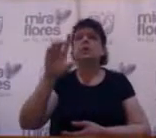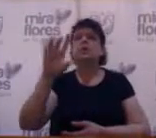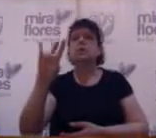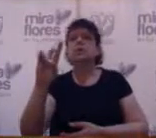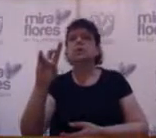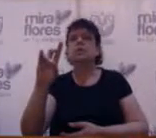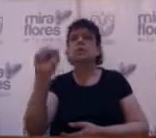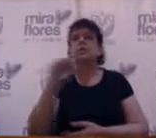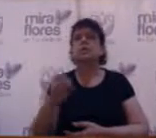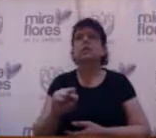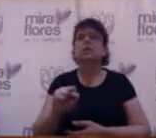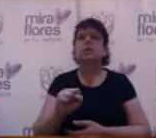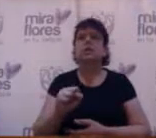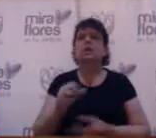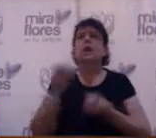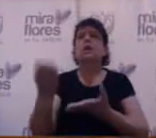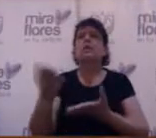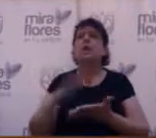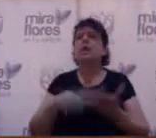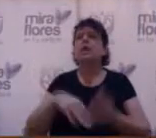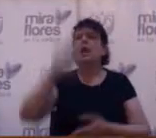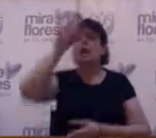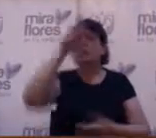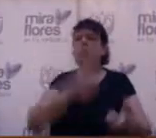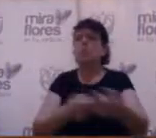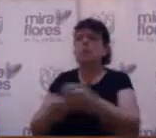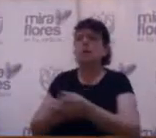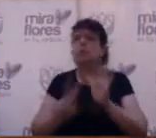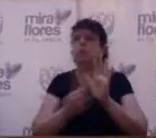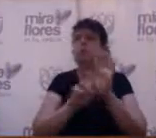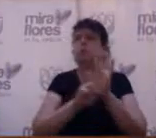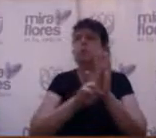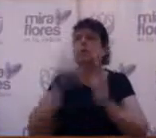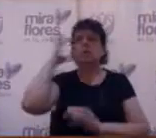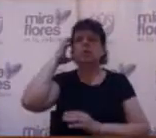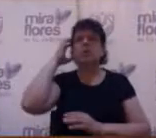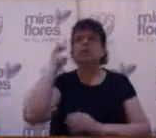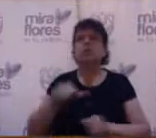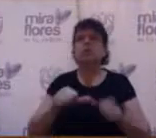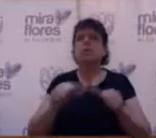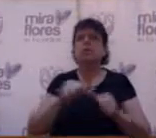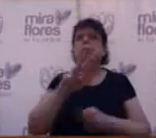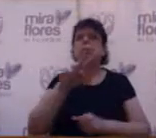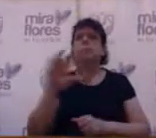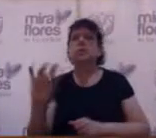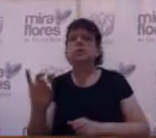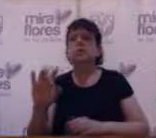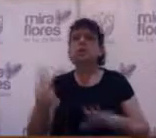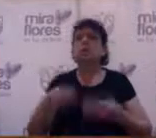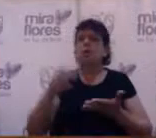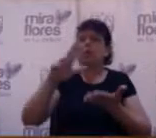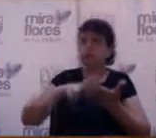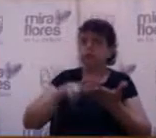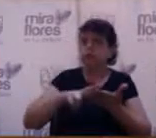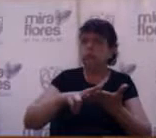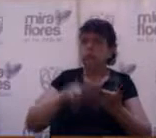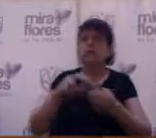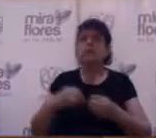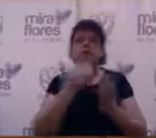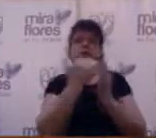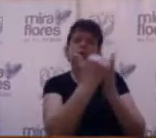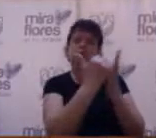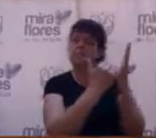soles a favor de la Compañía de Bomberos Voluntarios Miraflores número 28, a efectos de formalizar la misma, de acuerdo con el detalle